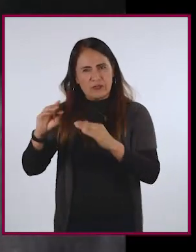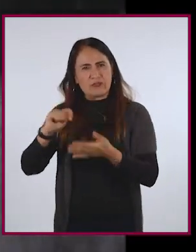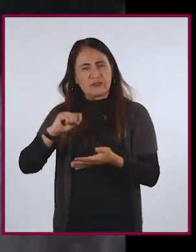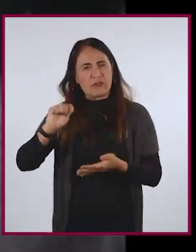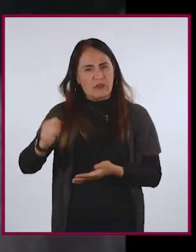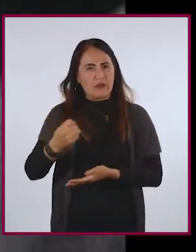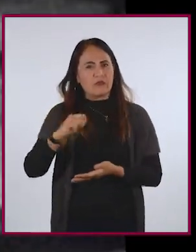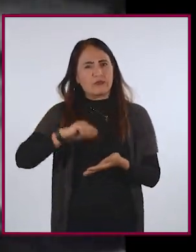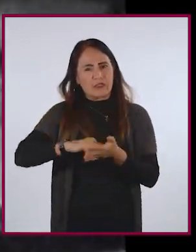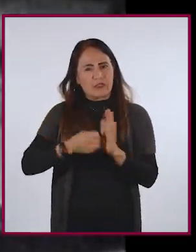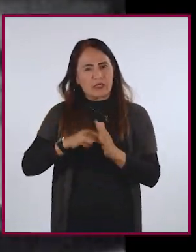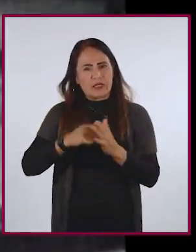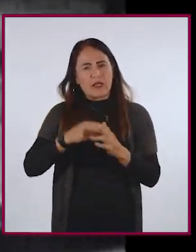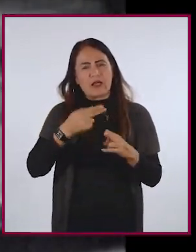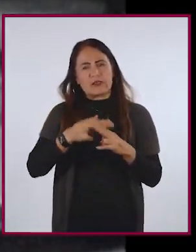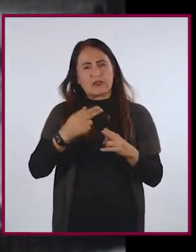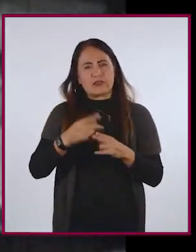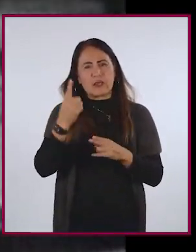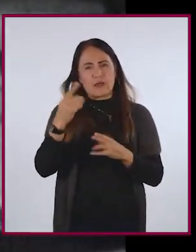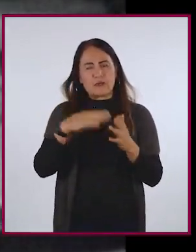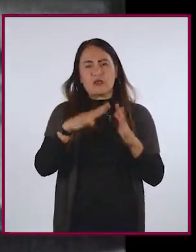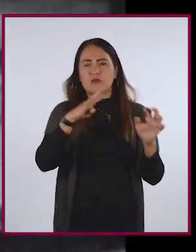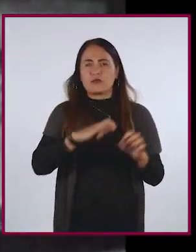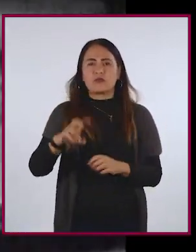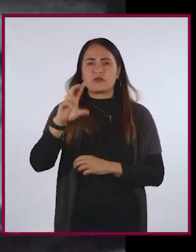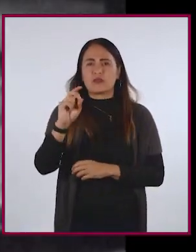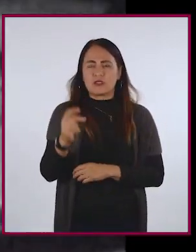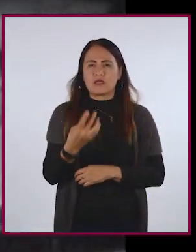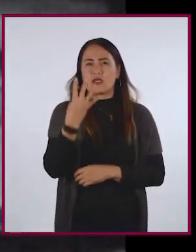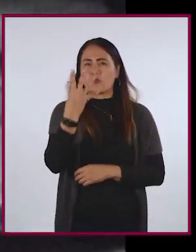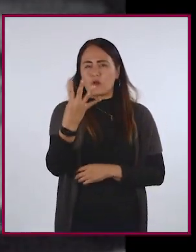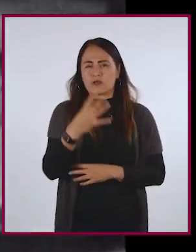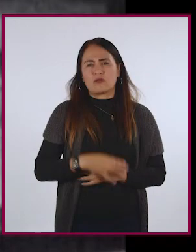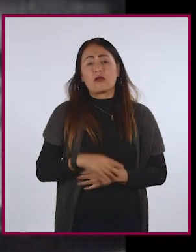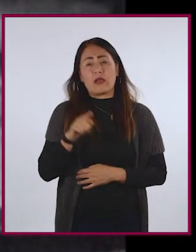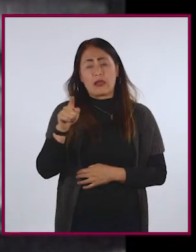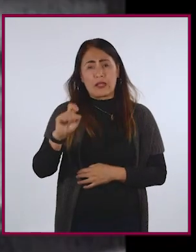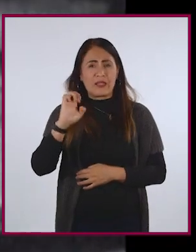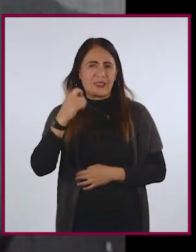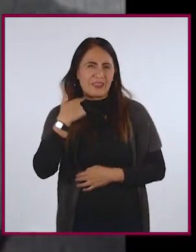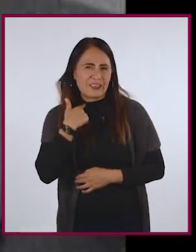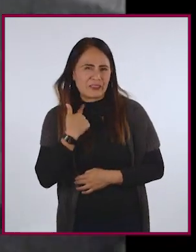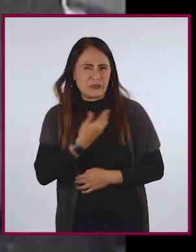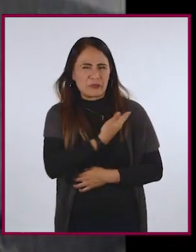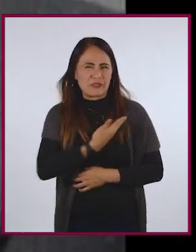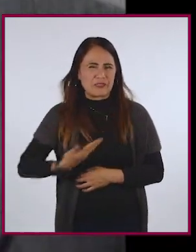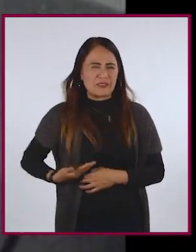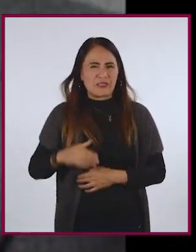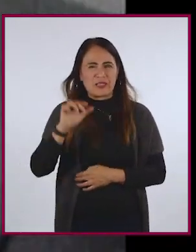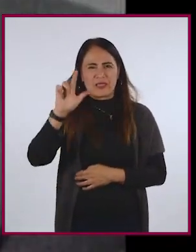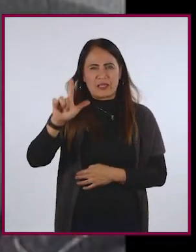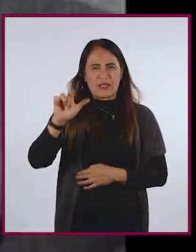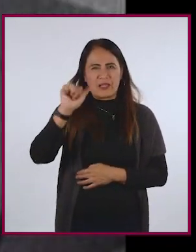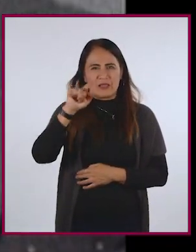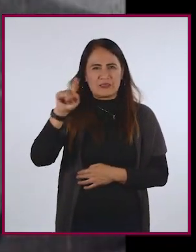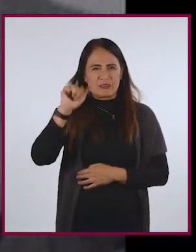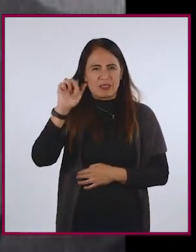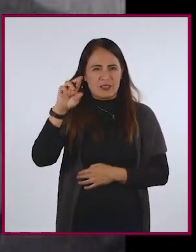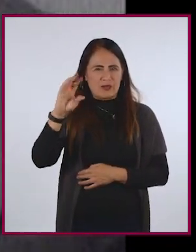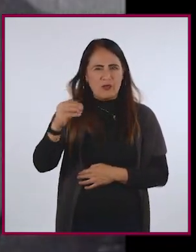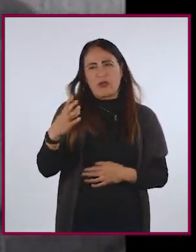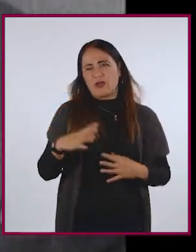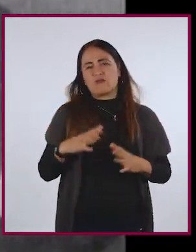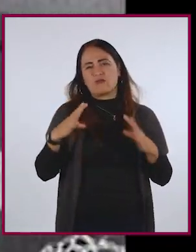hasta 1934, actividad que lo movió a plantearle al presidente Lázaro Cárdenas la fundación